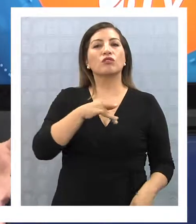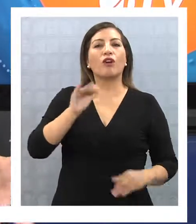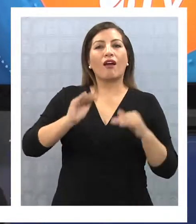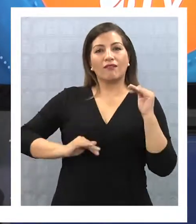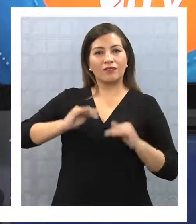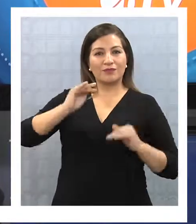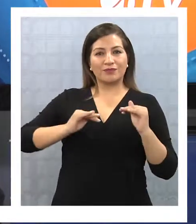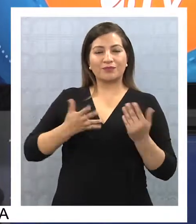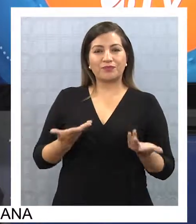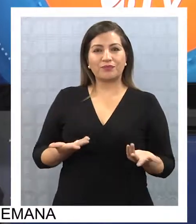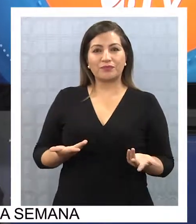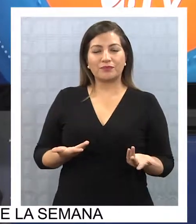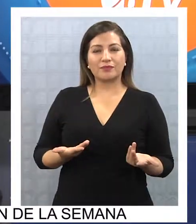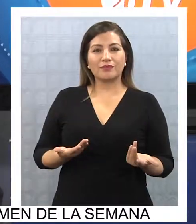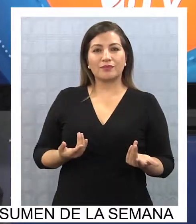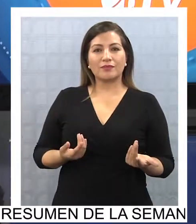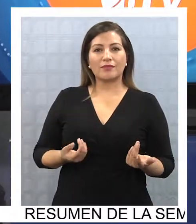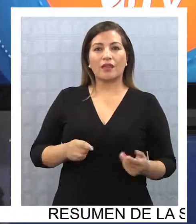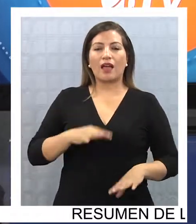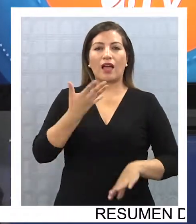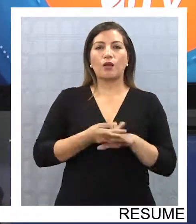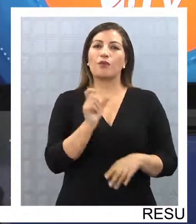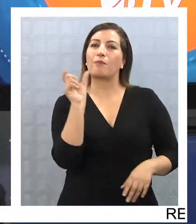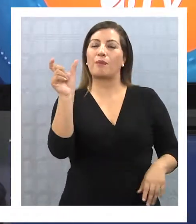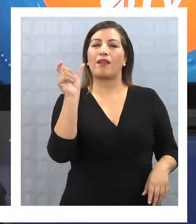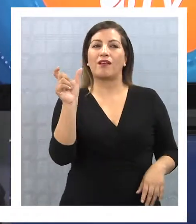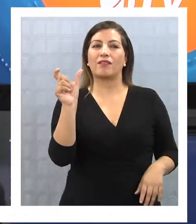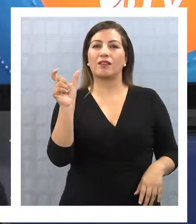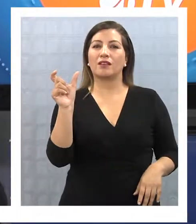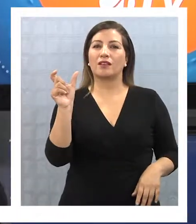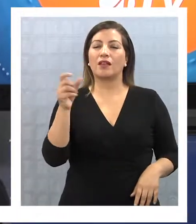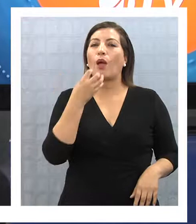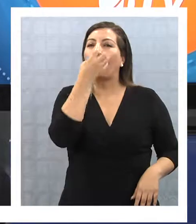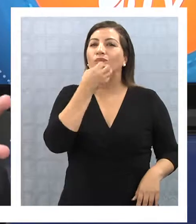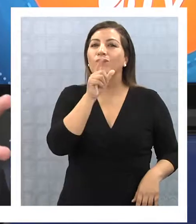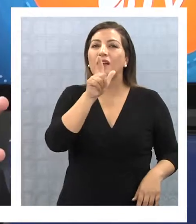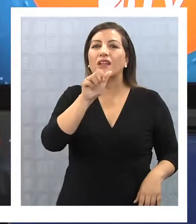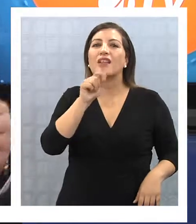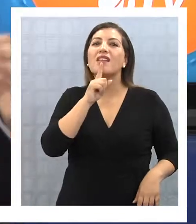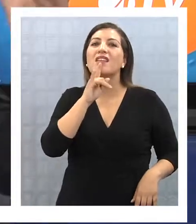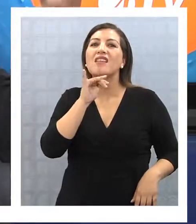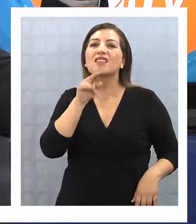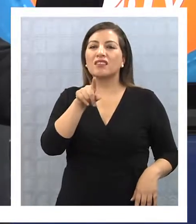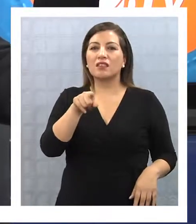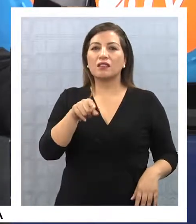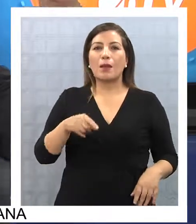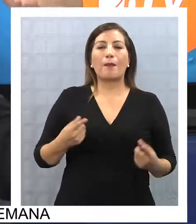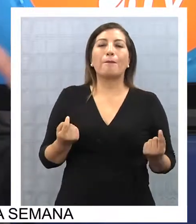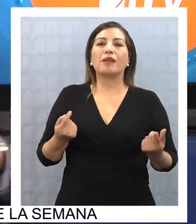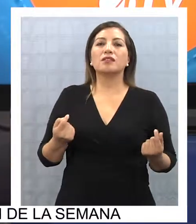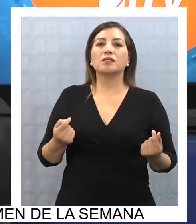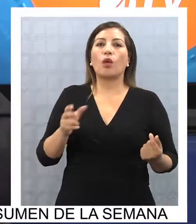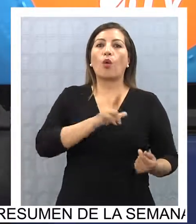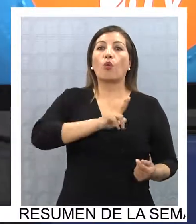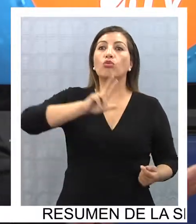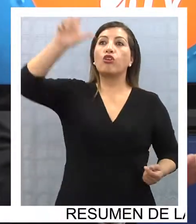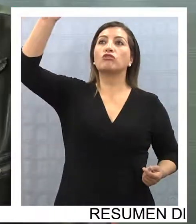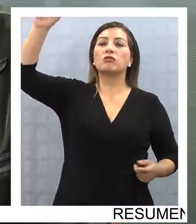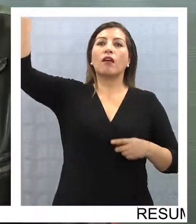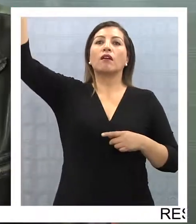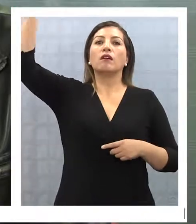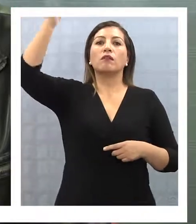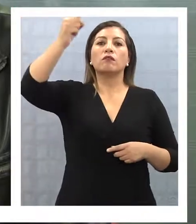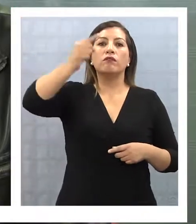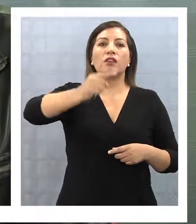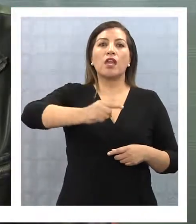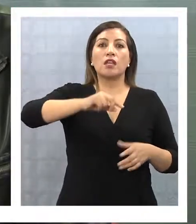cree que como hay una frase en latín que es muy... que es un deus ex machina, como un dios que aterriza y soluciona el